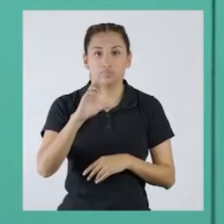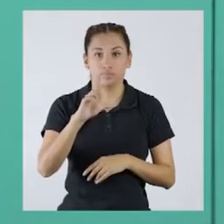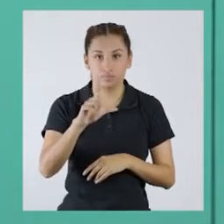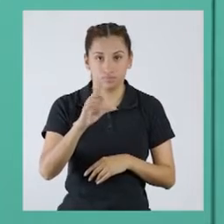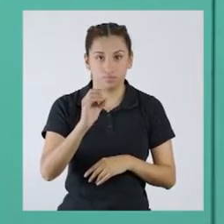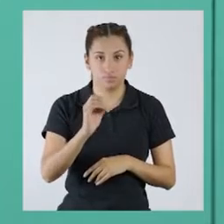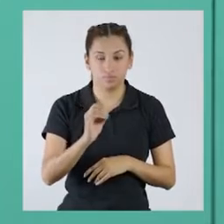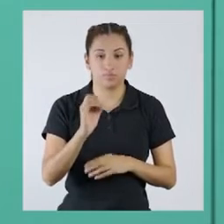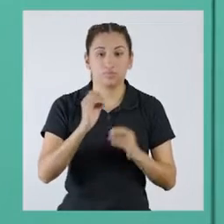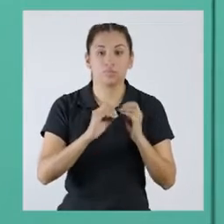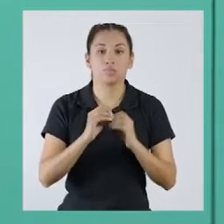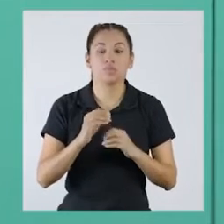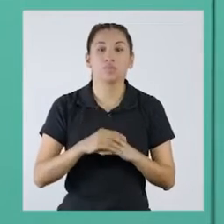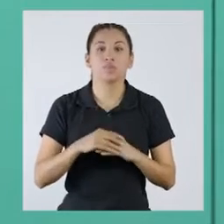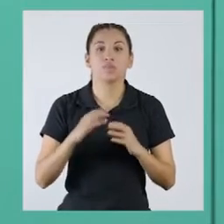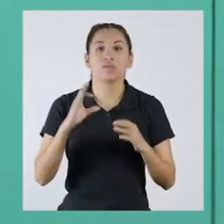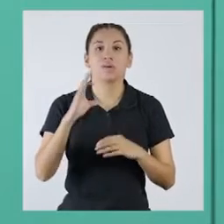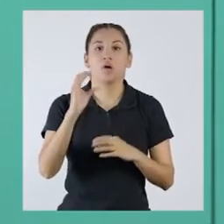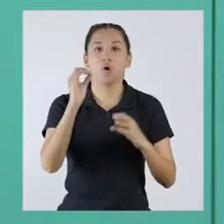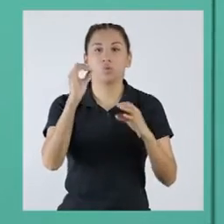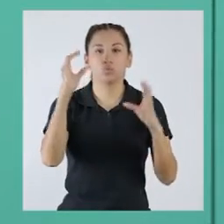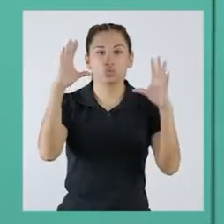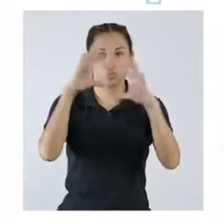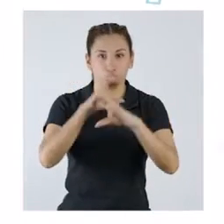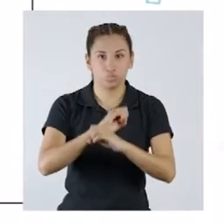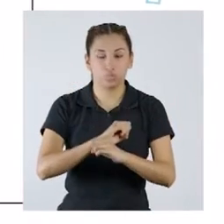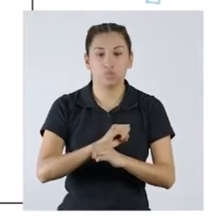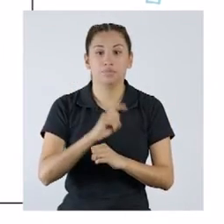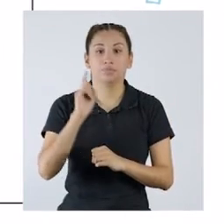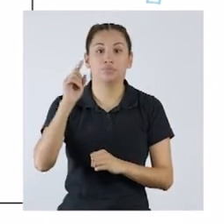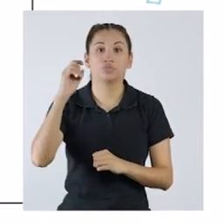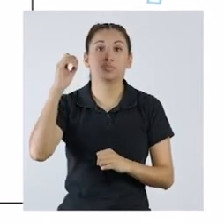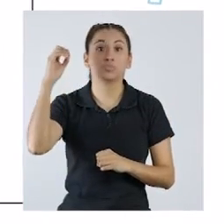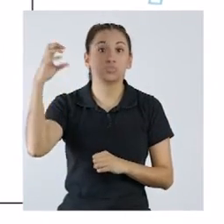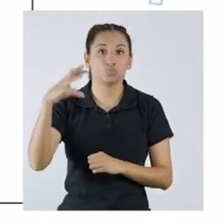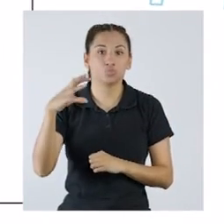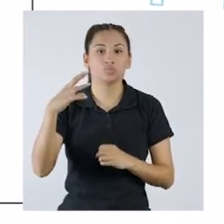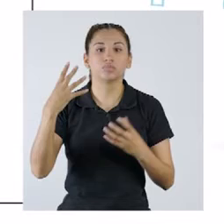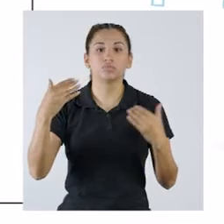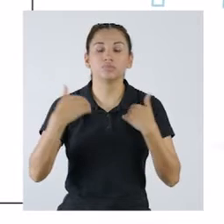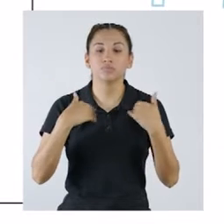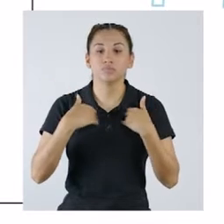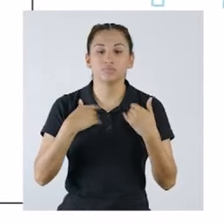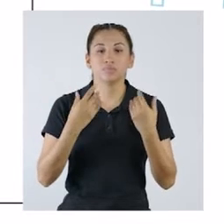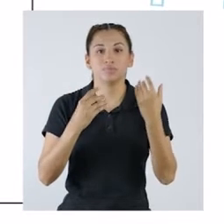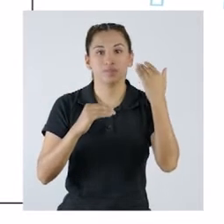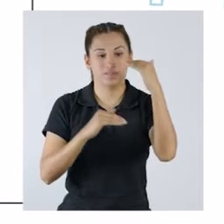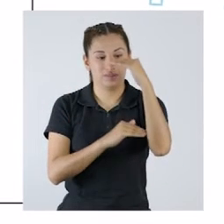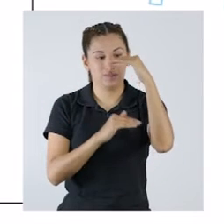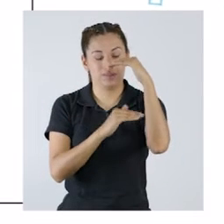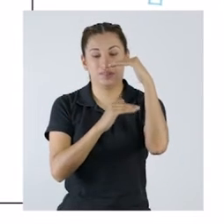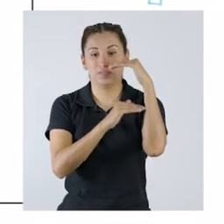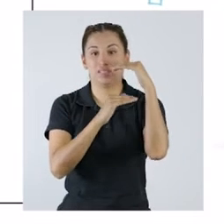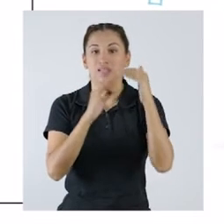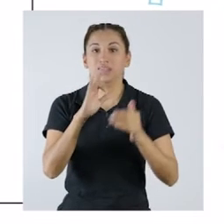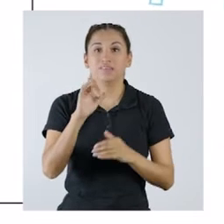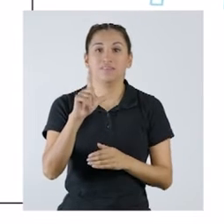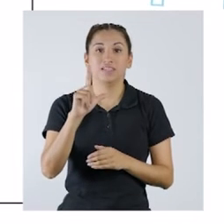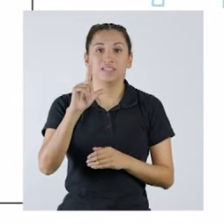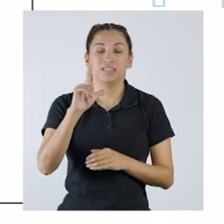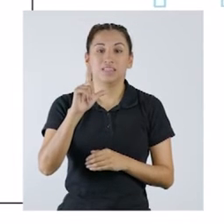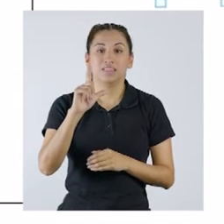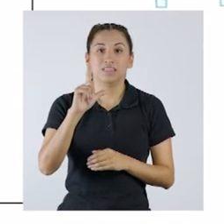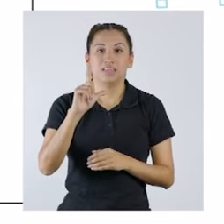Calvin o fase oscura. La fase luminosa se produce en la membrana de los